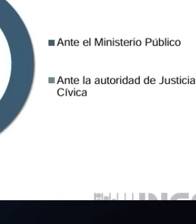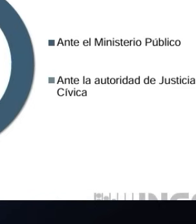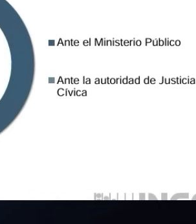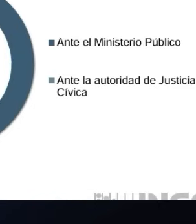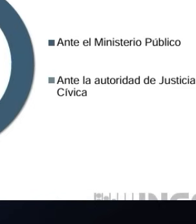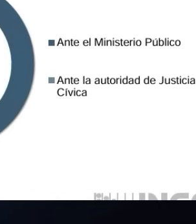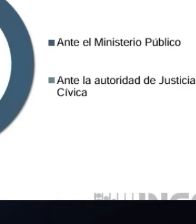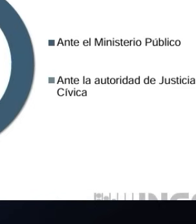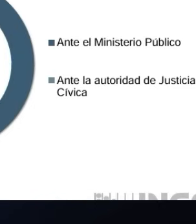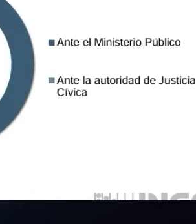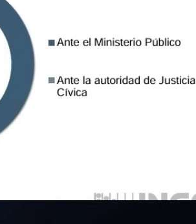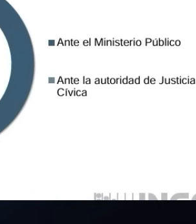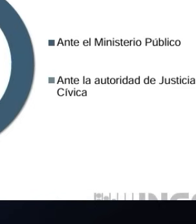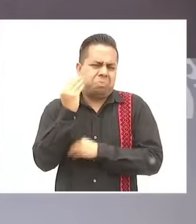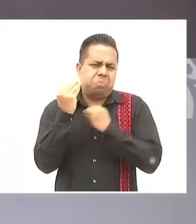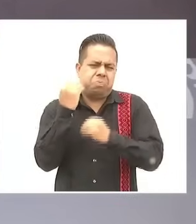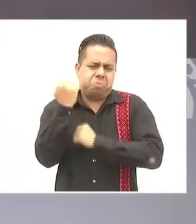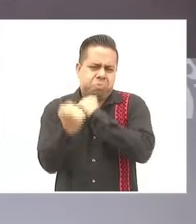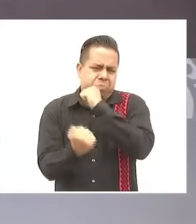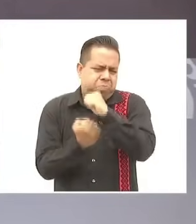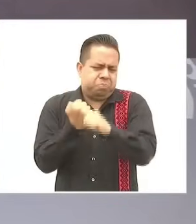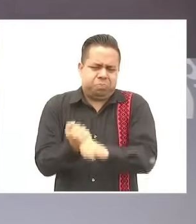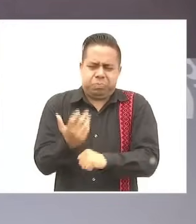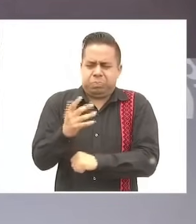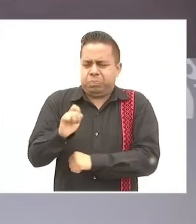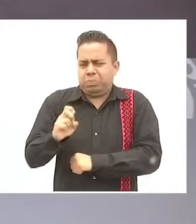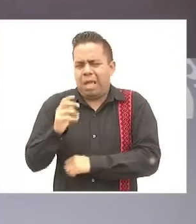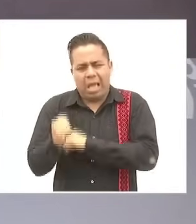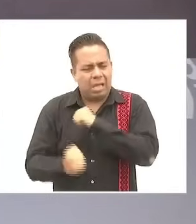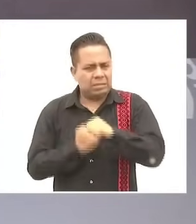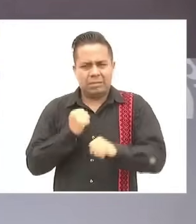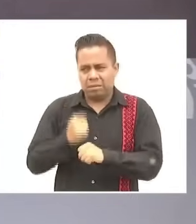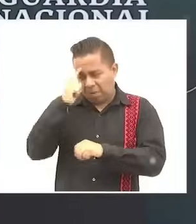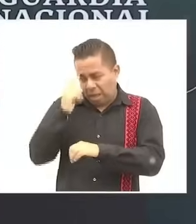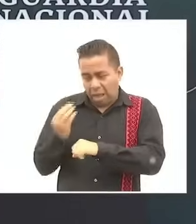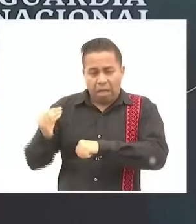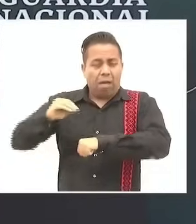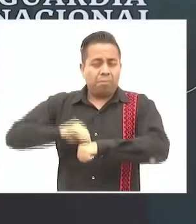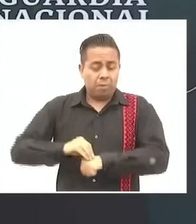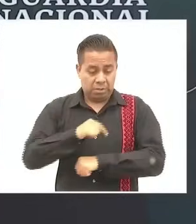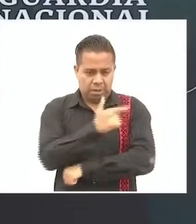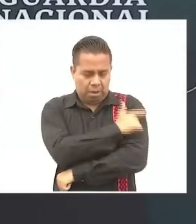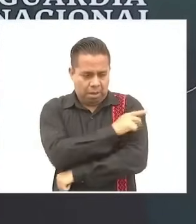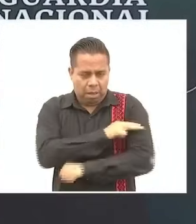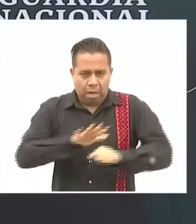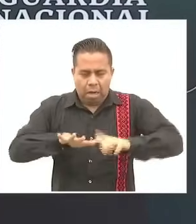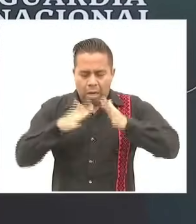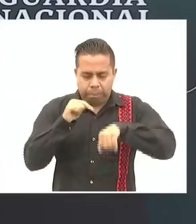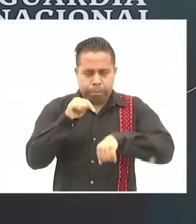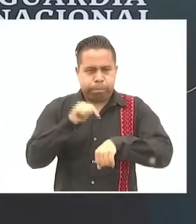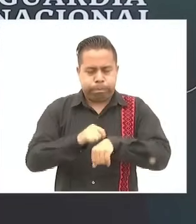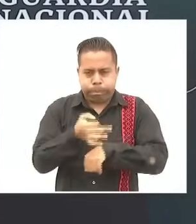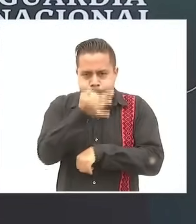les lavan la tatema. Con la Guardia Nacional de México, en un tiempo récord, hemos